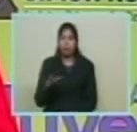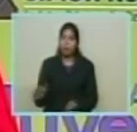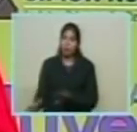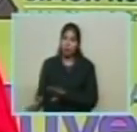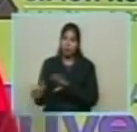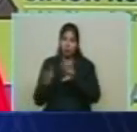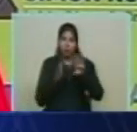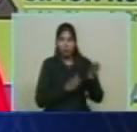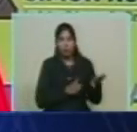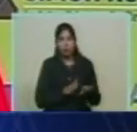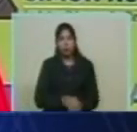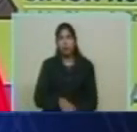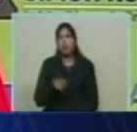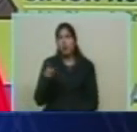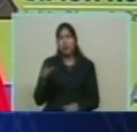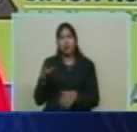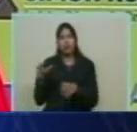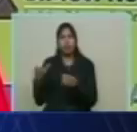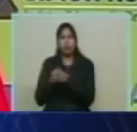A través del IPASB